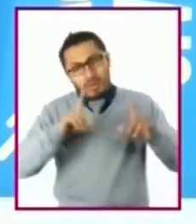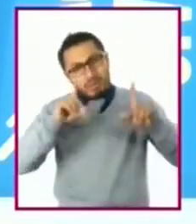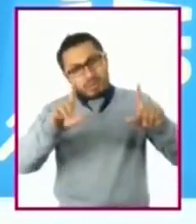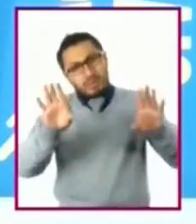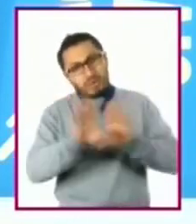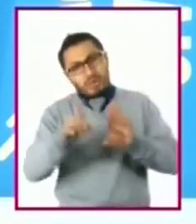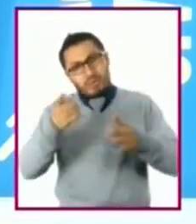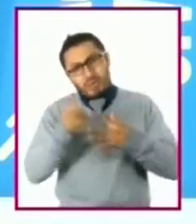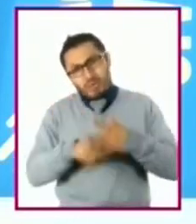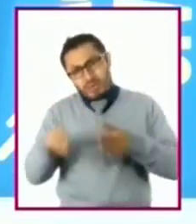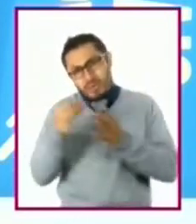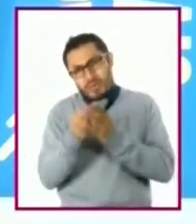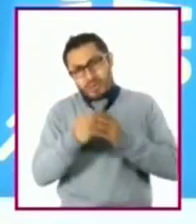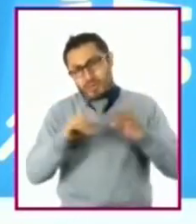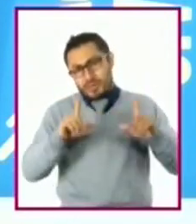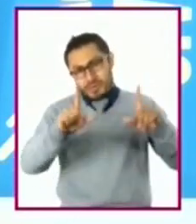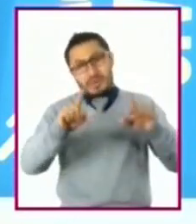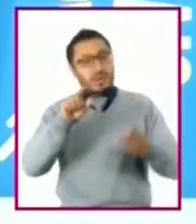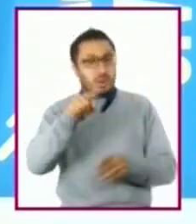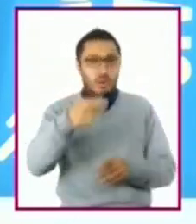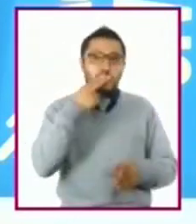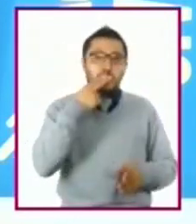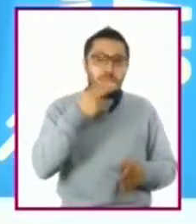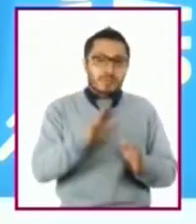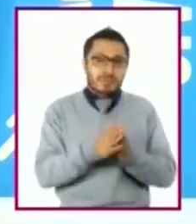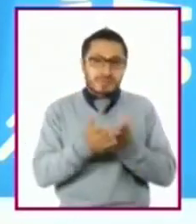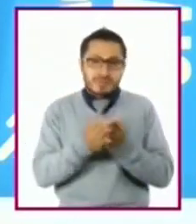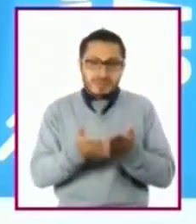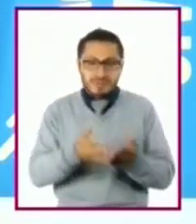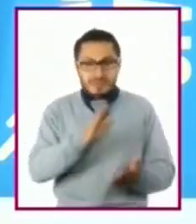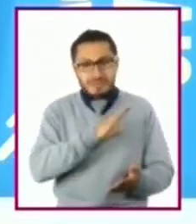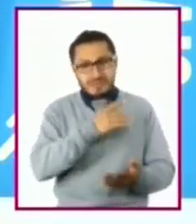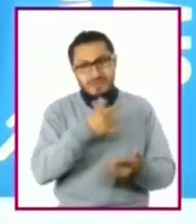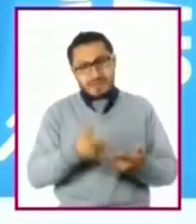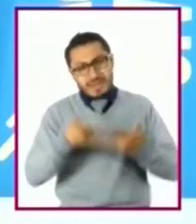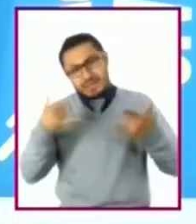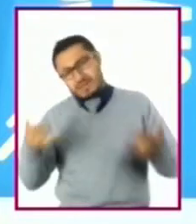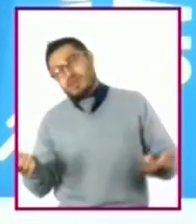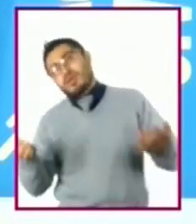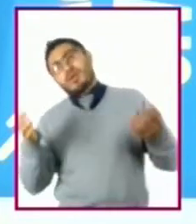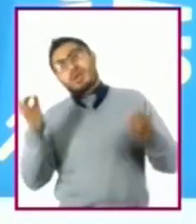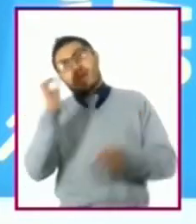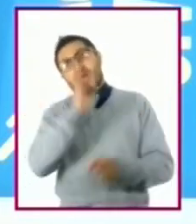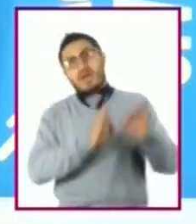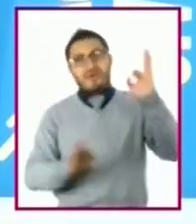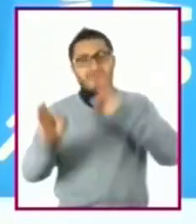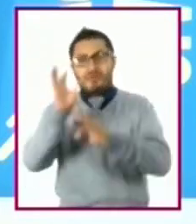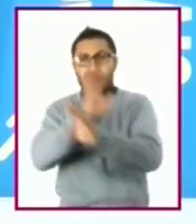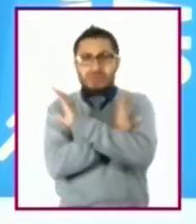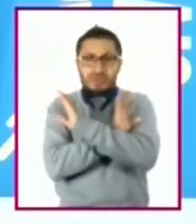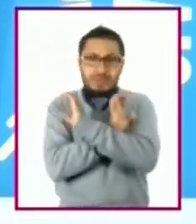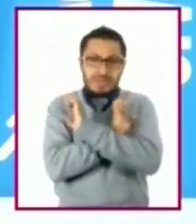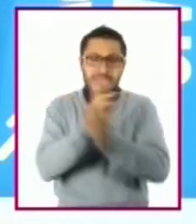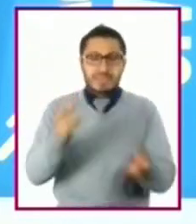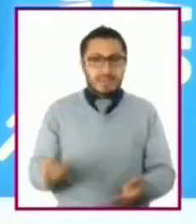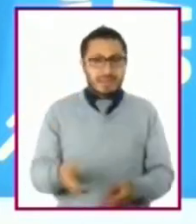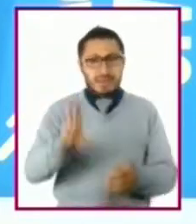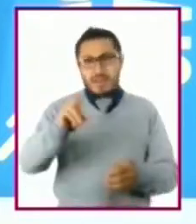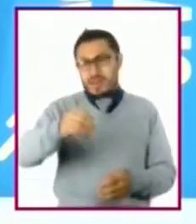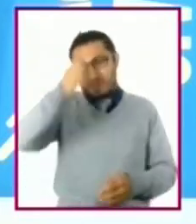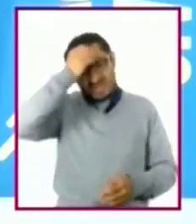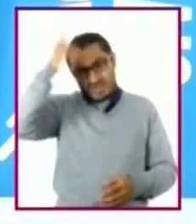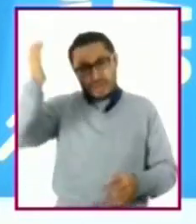inicio de esta sesión y apoyarte de tus libros de historia y formación cívica y ética. No olvides incluir la información sobre